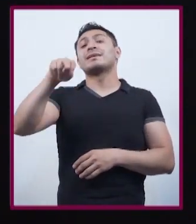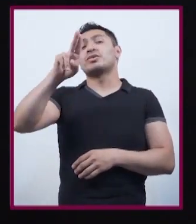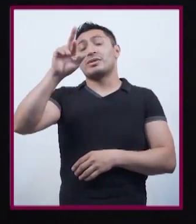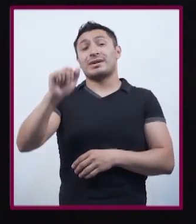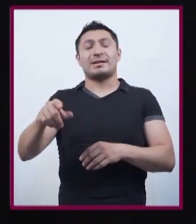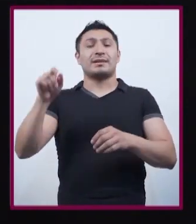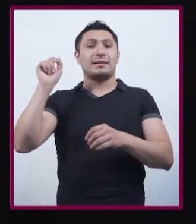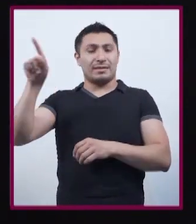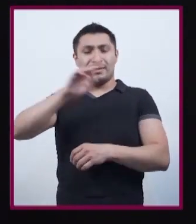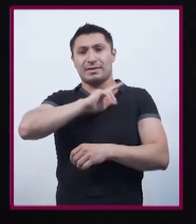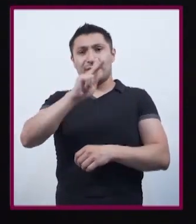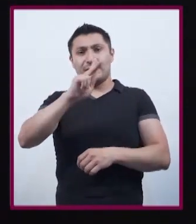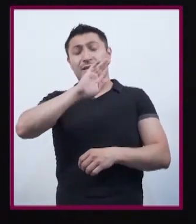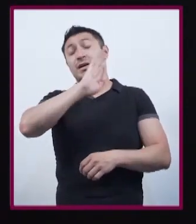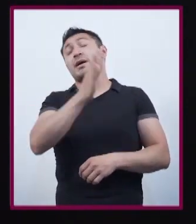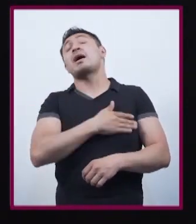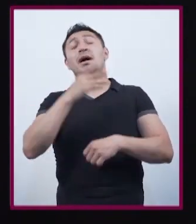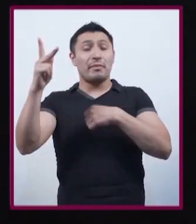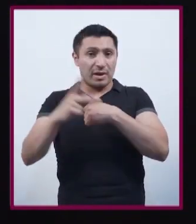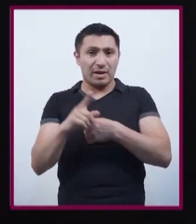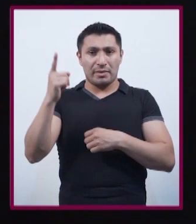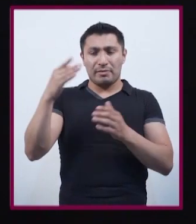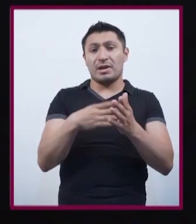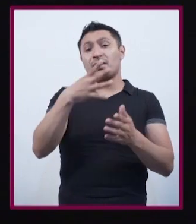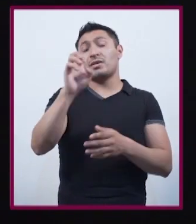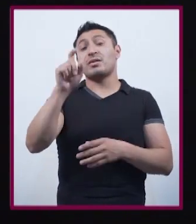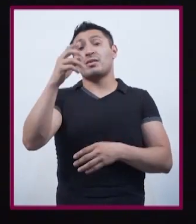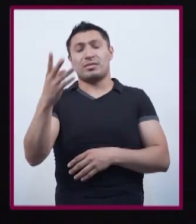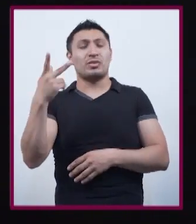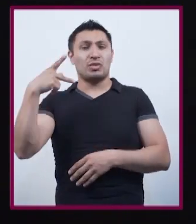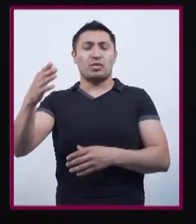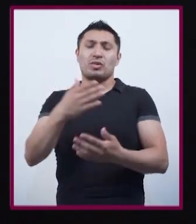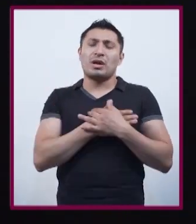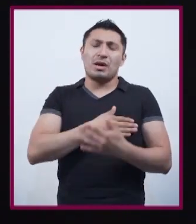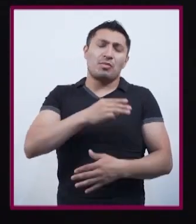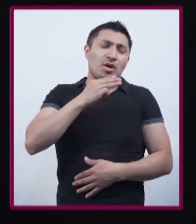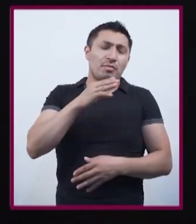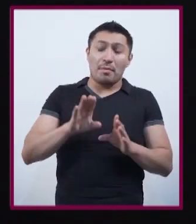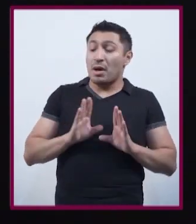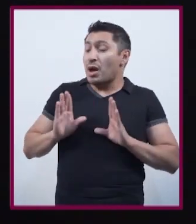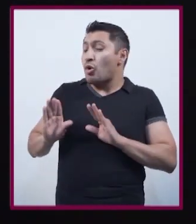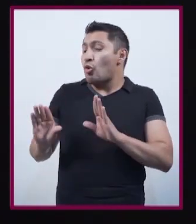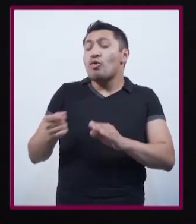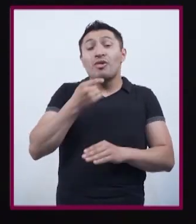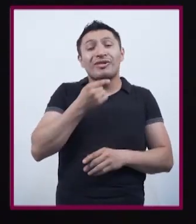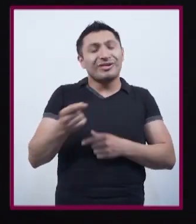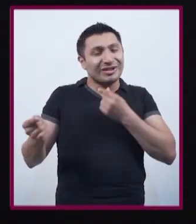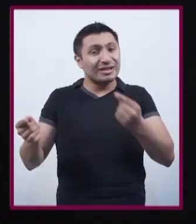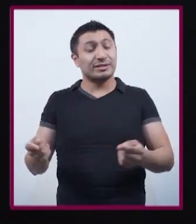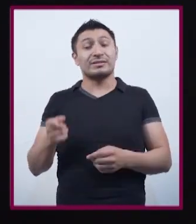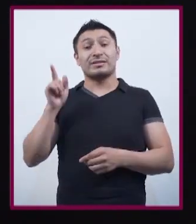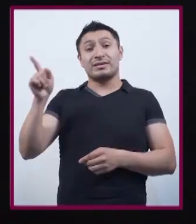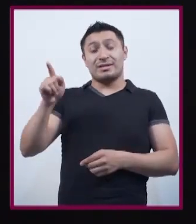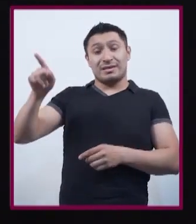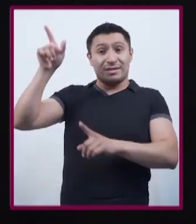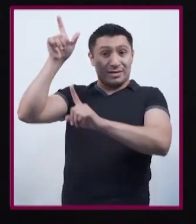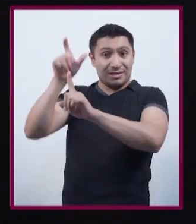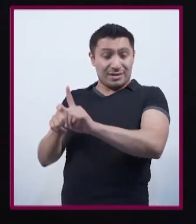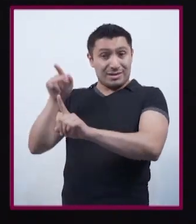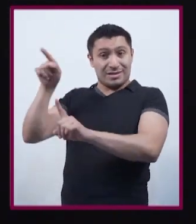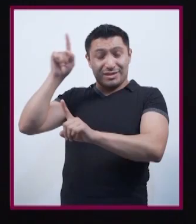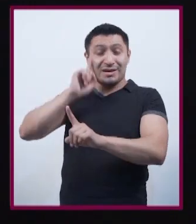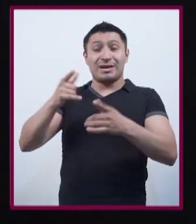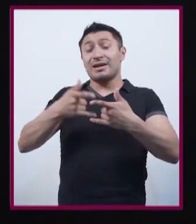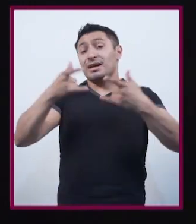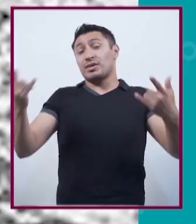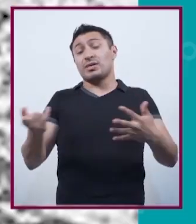en 1922, y Ternura, obra editada en España en 1924, donde volcó todo su amor materno por